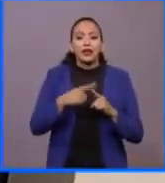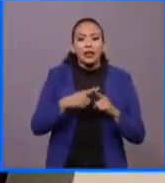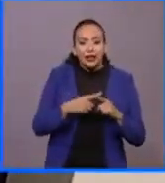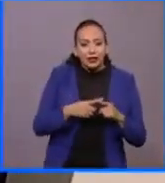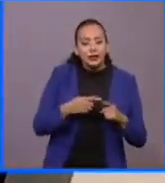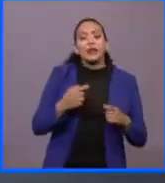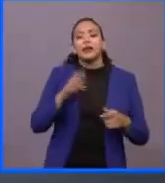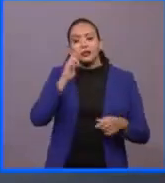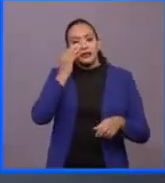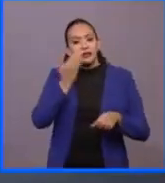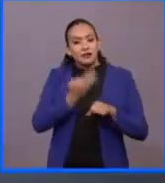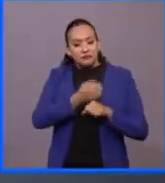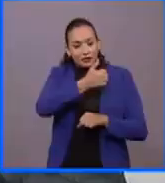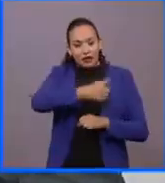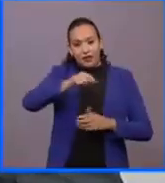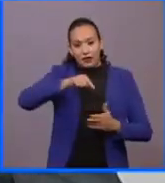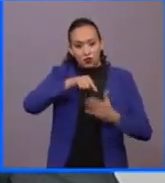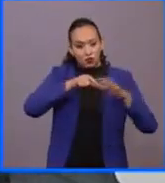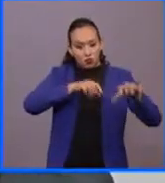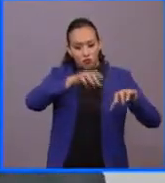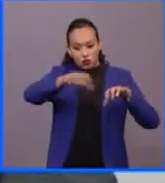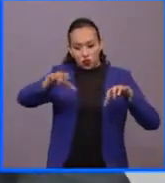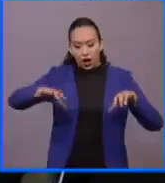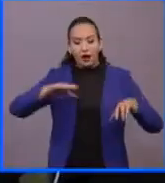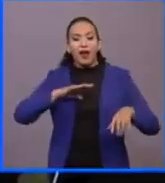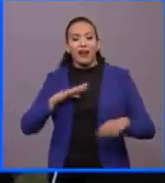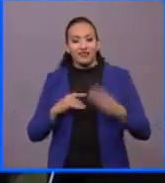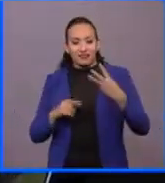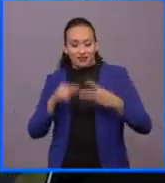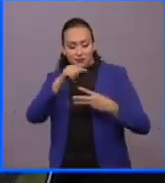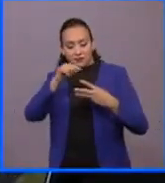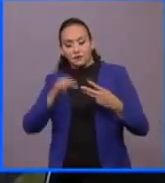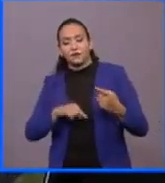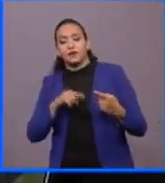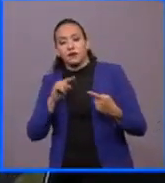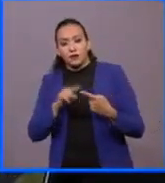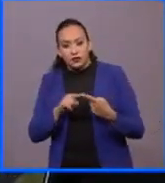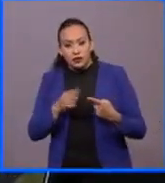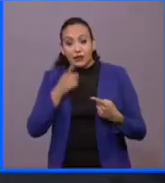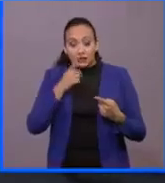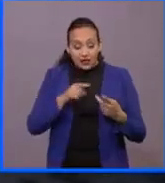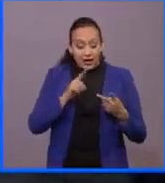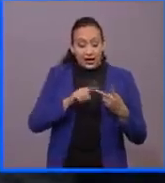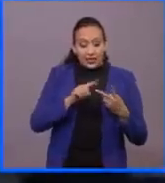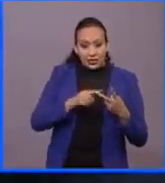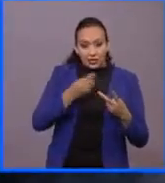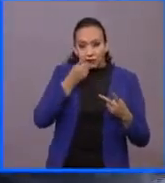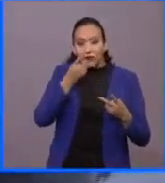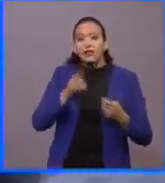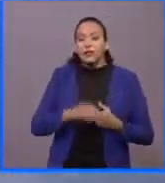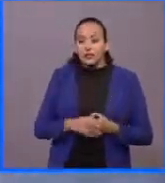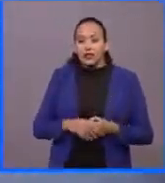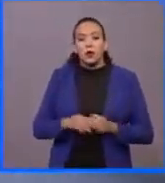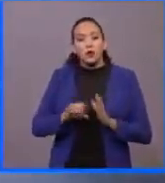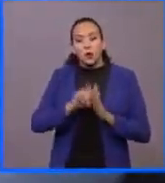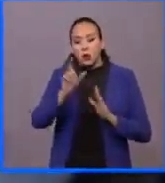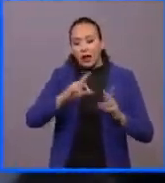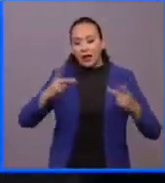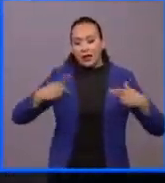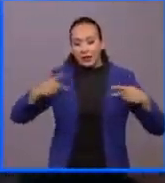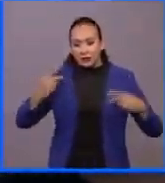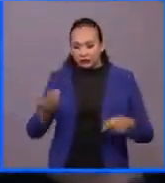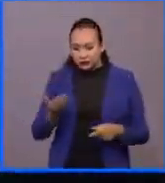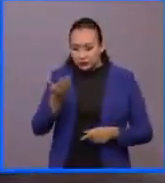por territorio en este recurso, contempla tres supuestos, que en el caso concreto aplica el segundo, que establece que cuando el acto